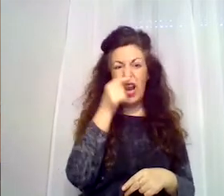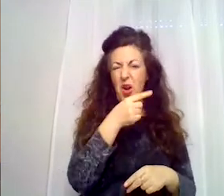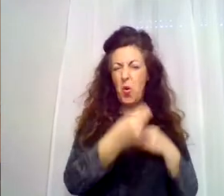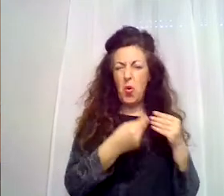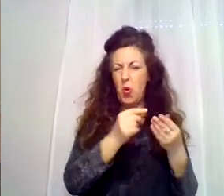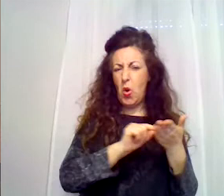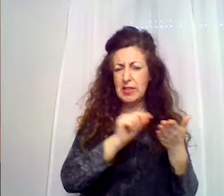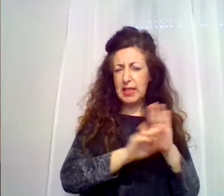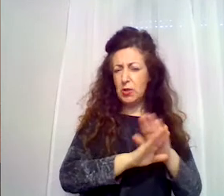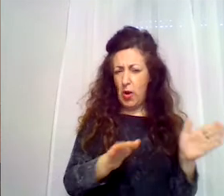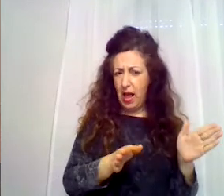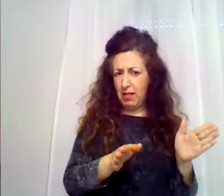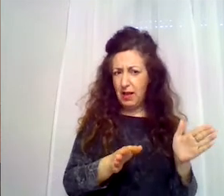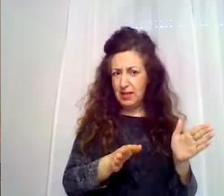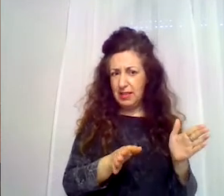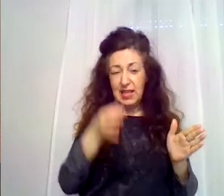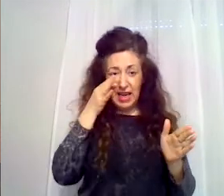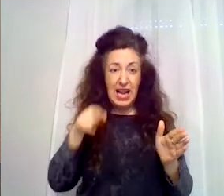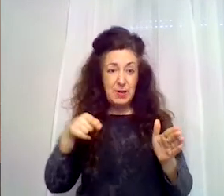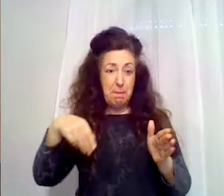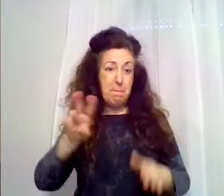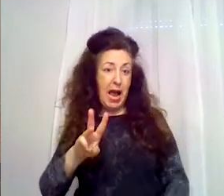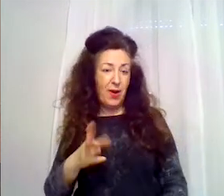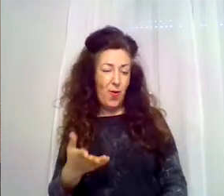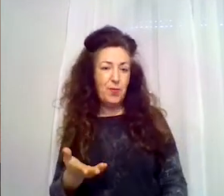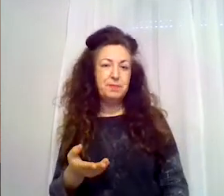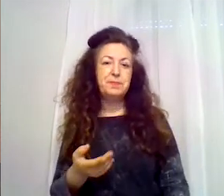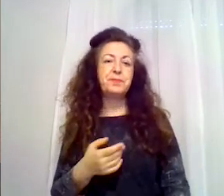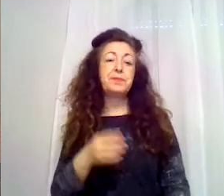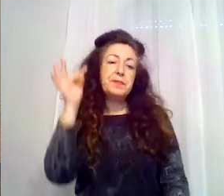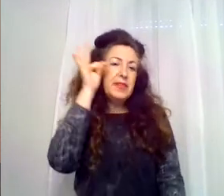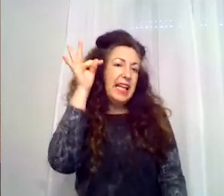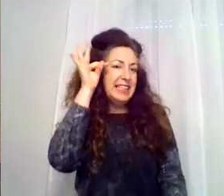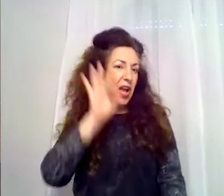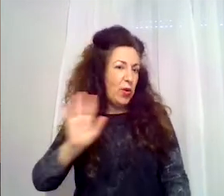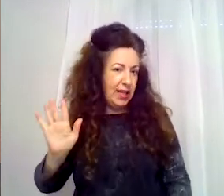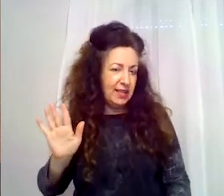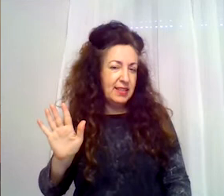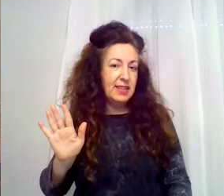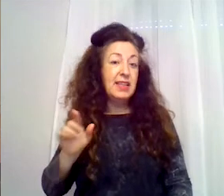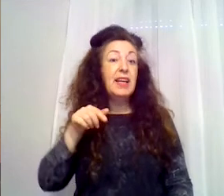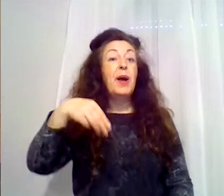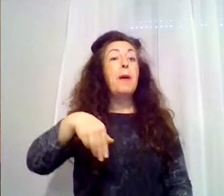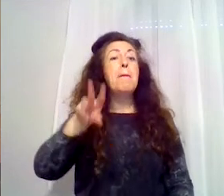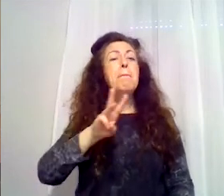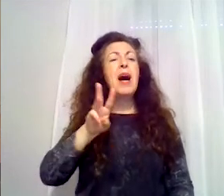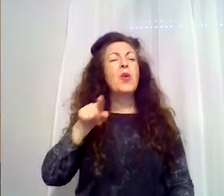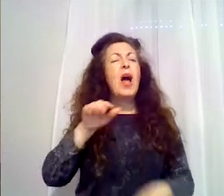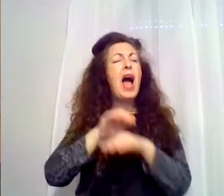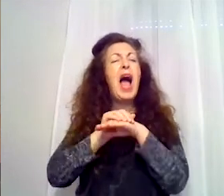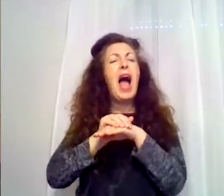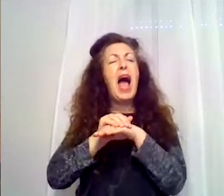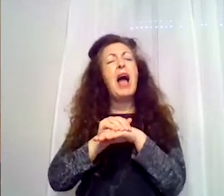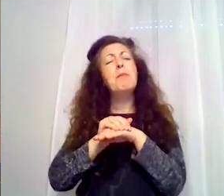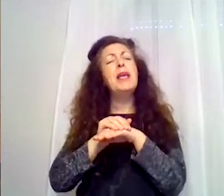fuera un personaje extraño, era cristiana, como el rey de Francia era cristiano. Es